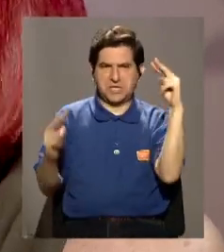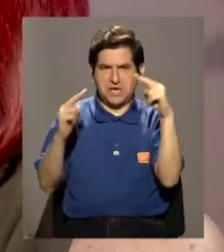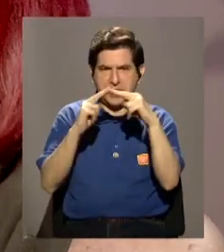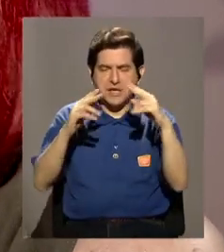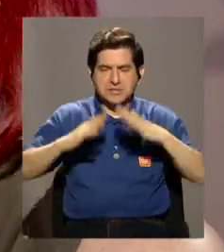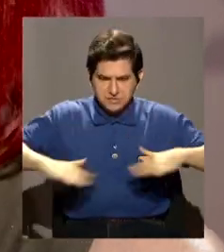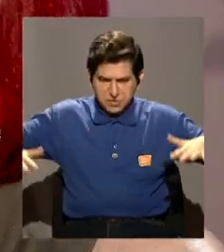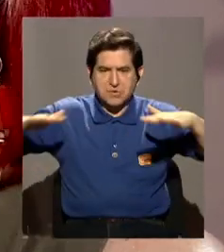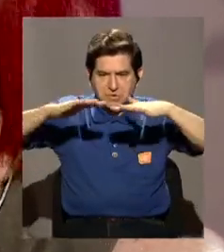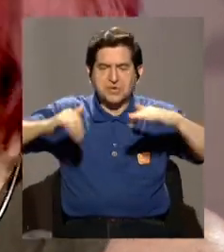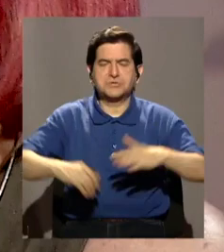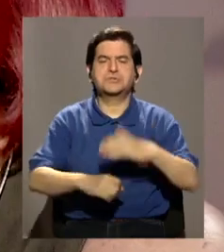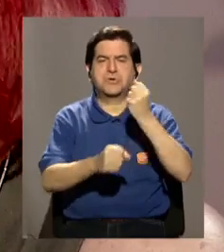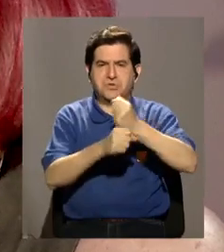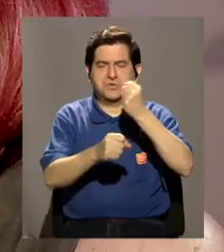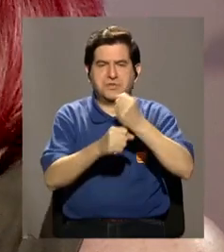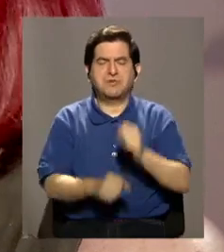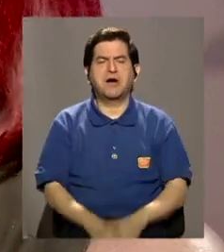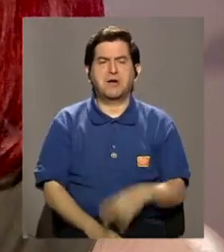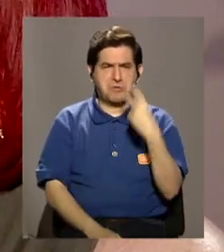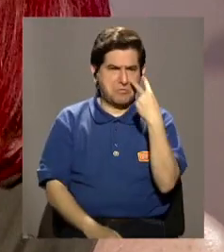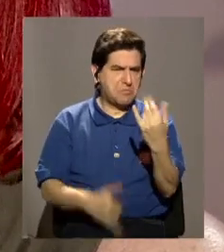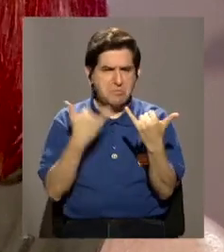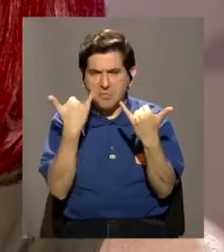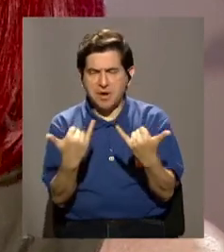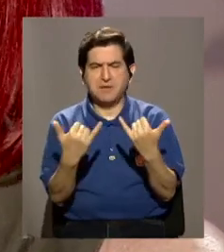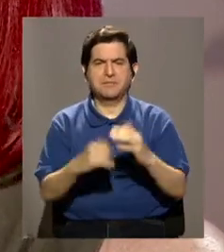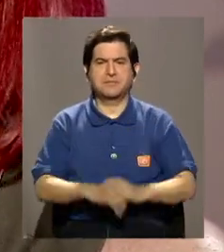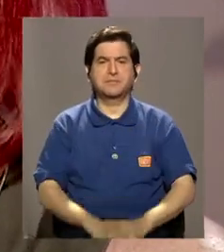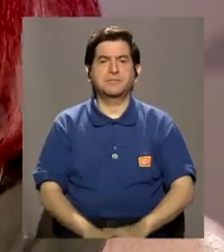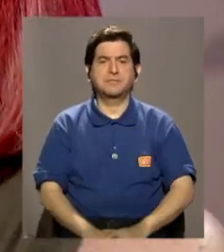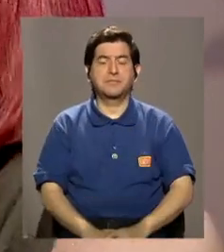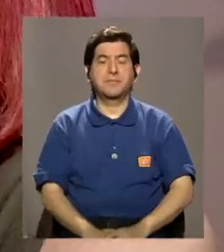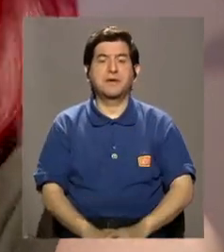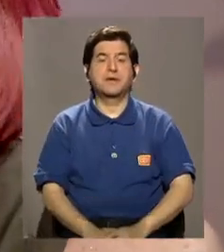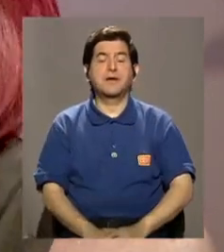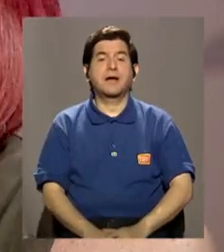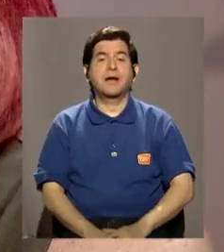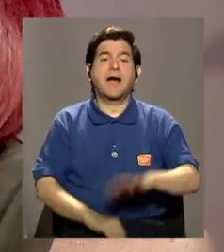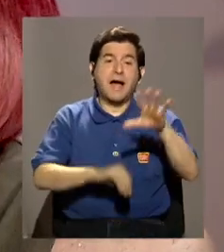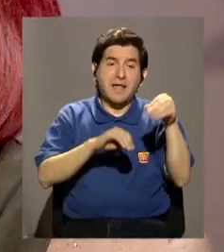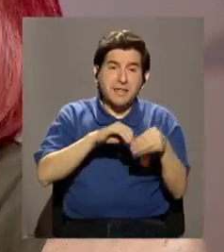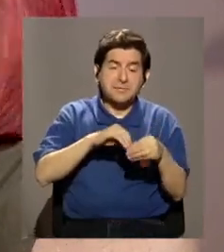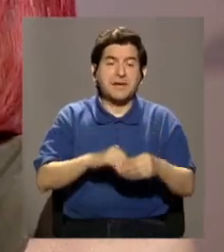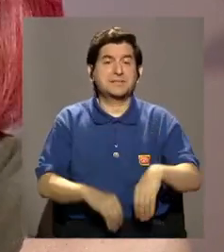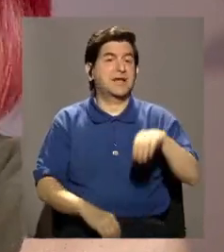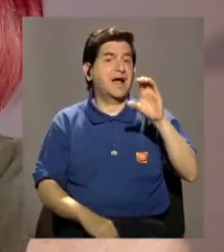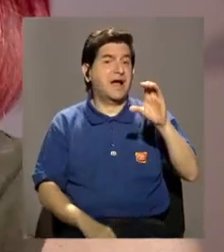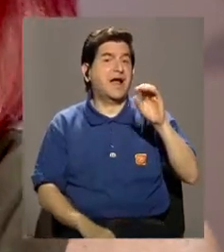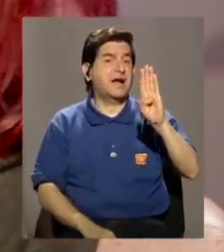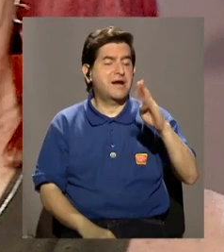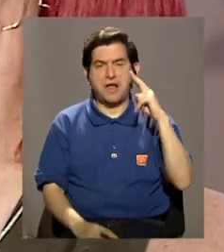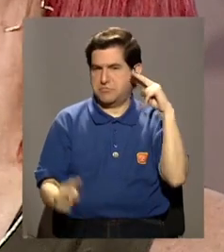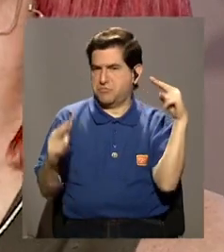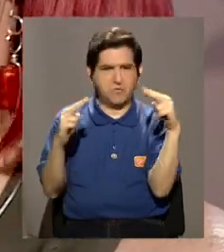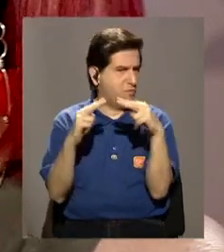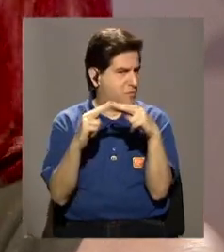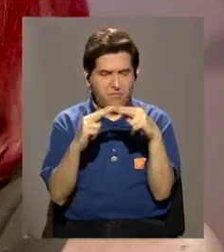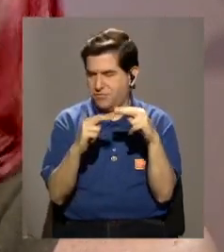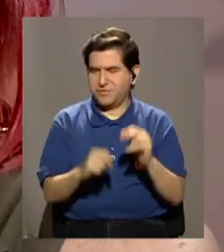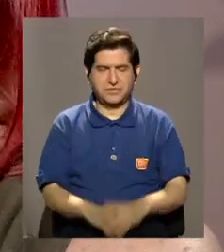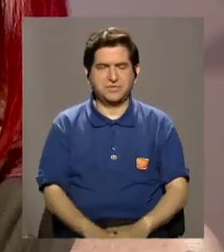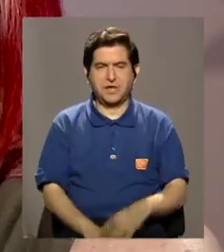escena he visto muchos muchos trabajos de ellas este con carla además de que no no la conocía personalmente no